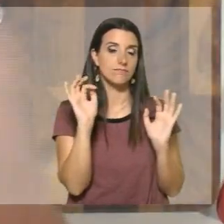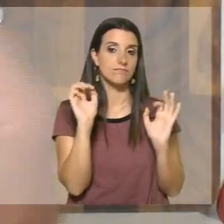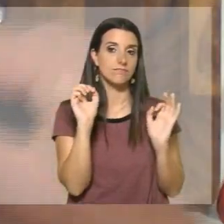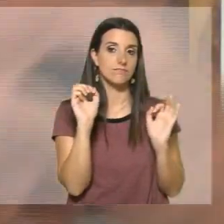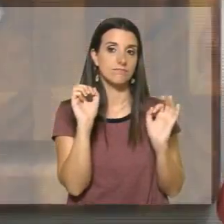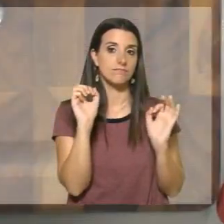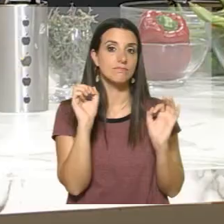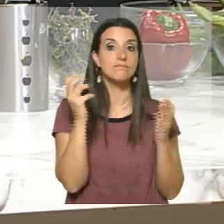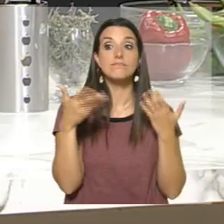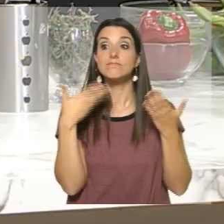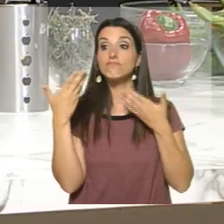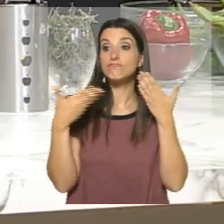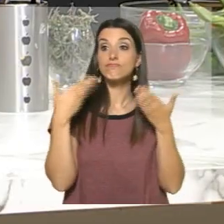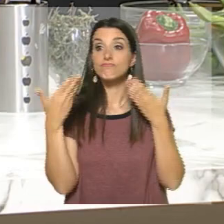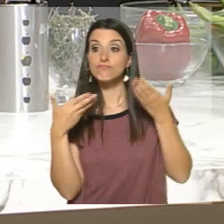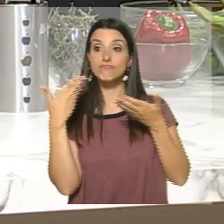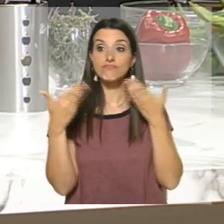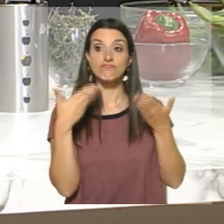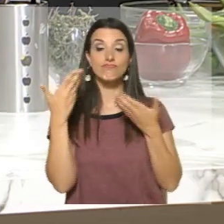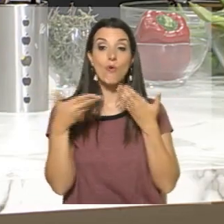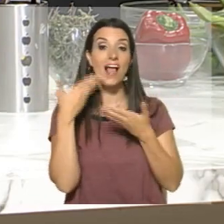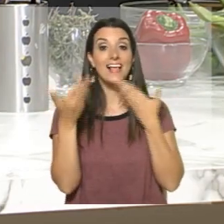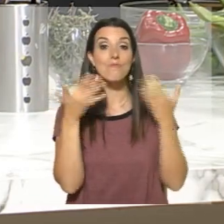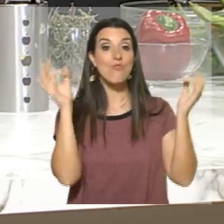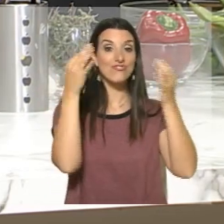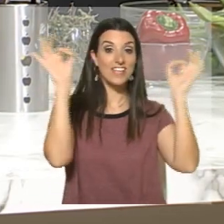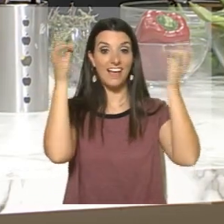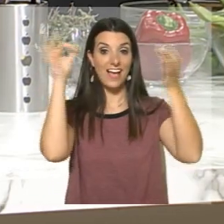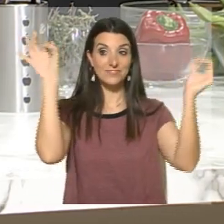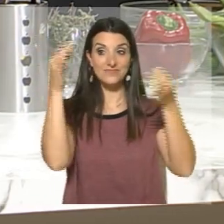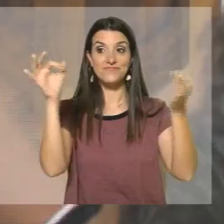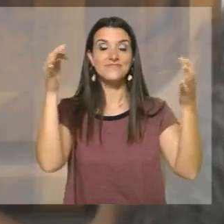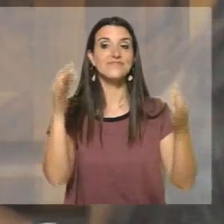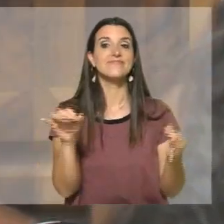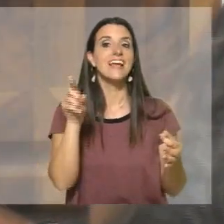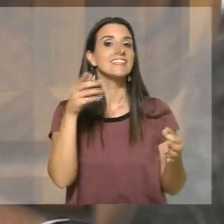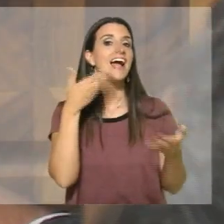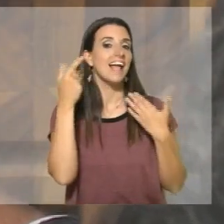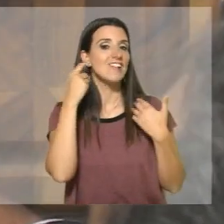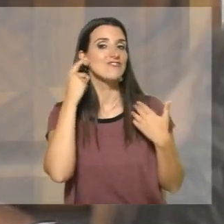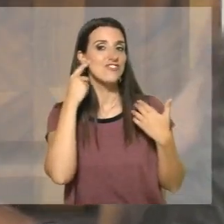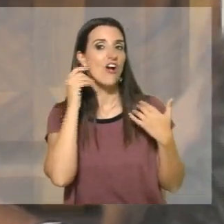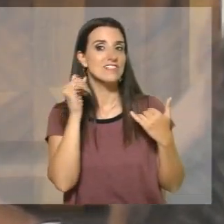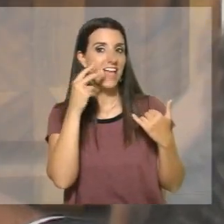Ahí está. Mirá, pero qué rápido. Qué genio nuestro compañero. Este era fuego lento.